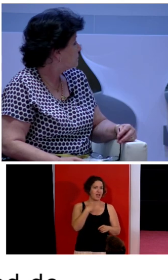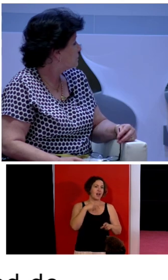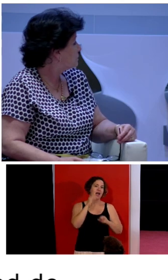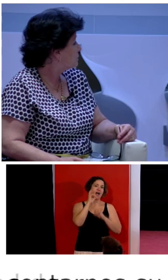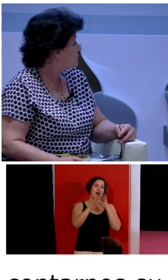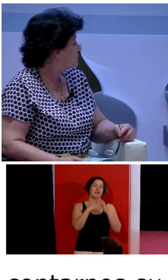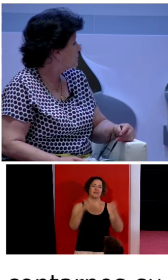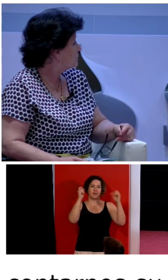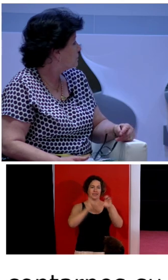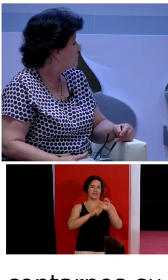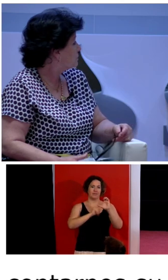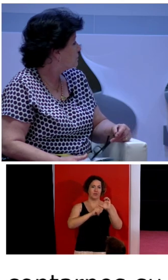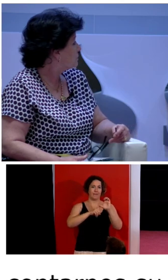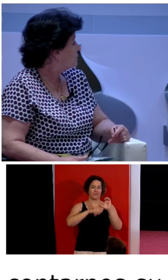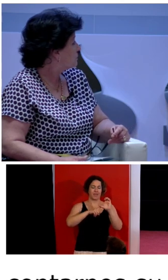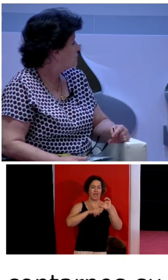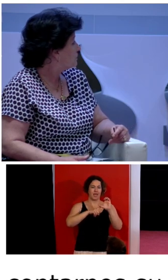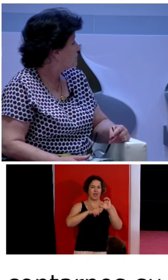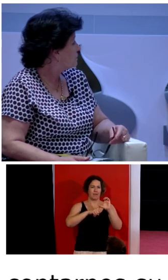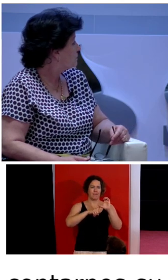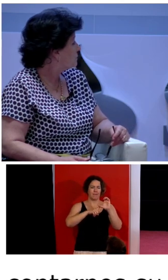de Extremadura, en Mérida.